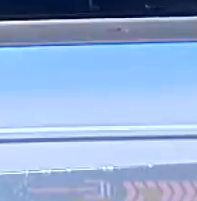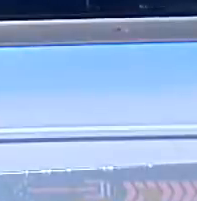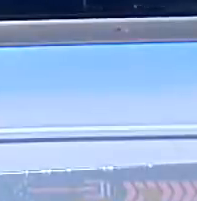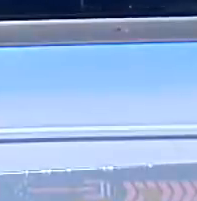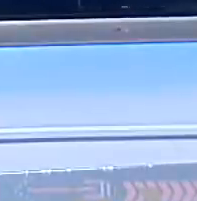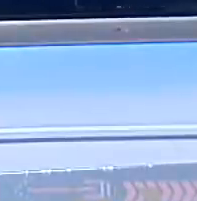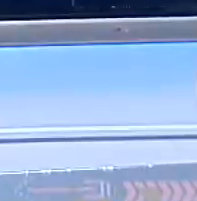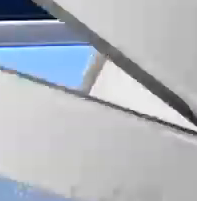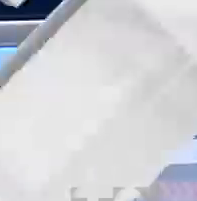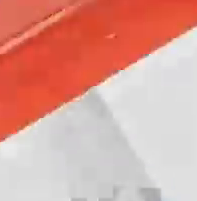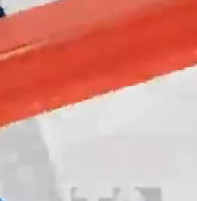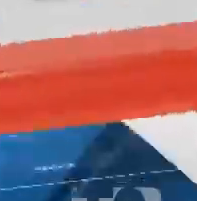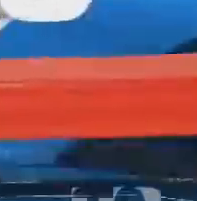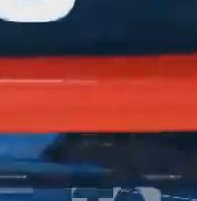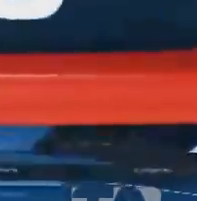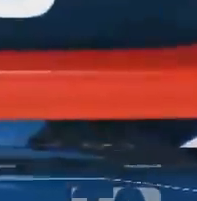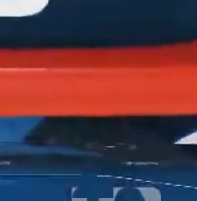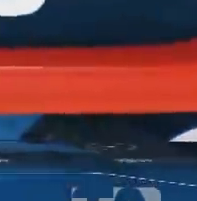favor.